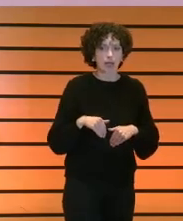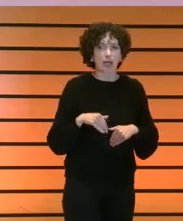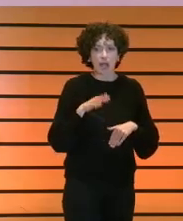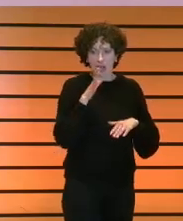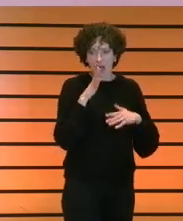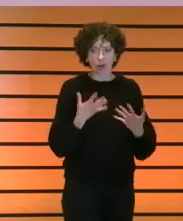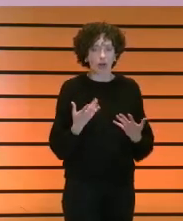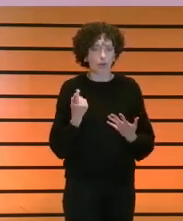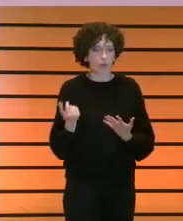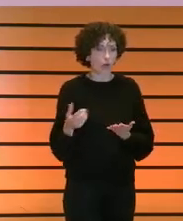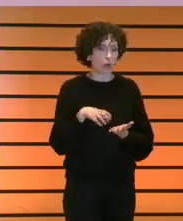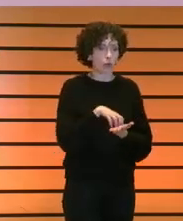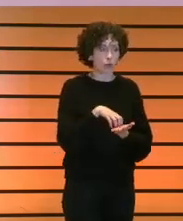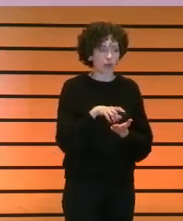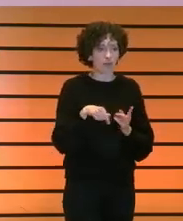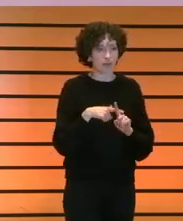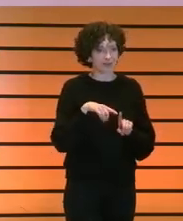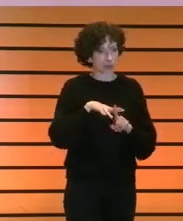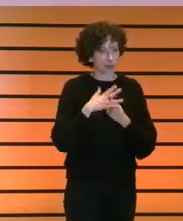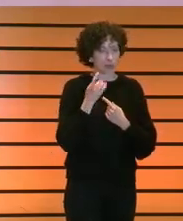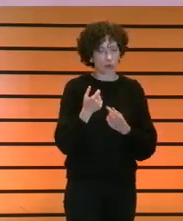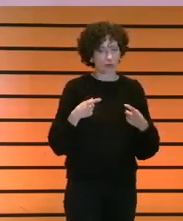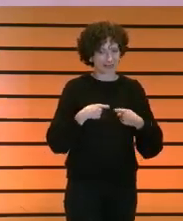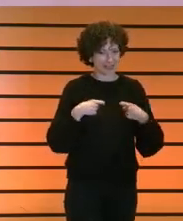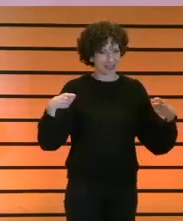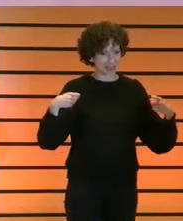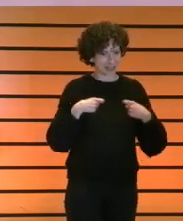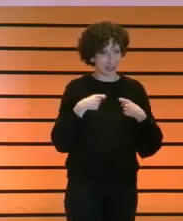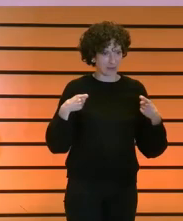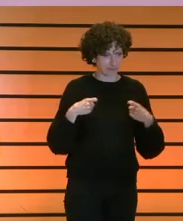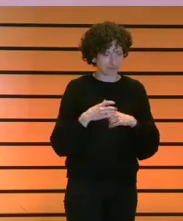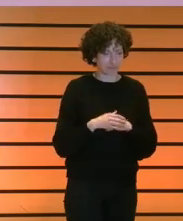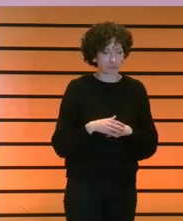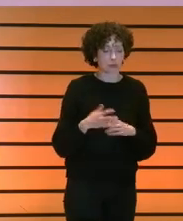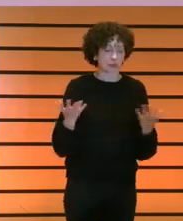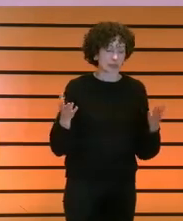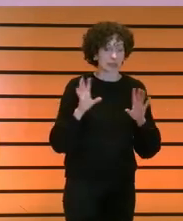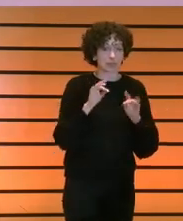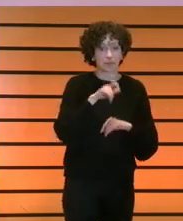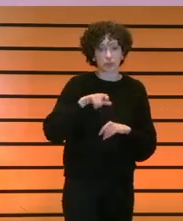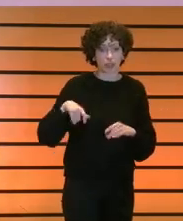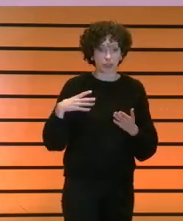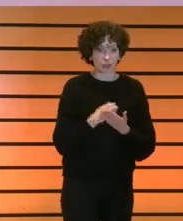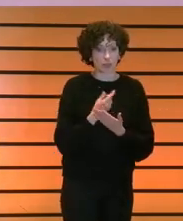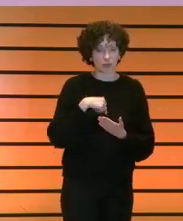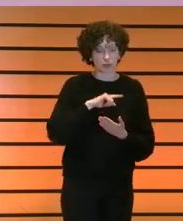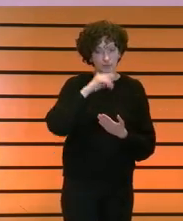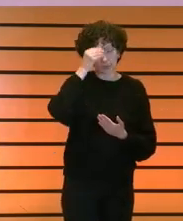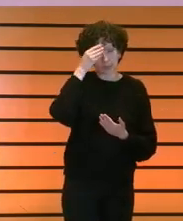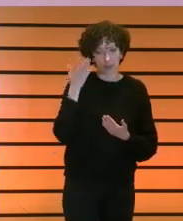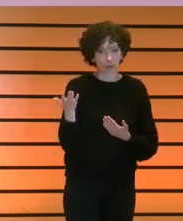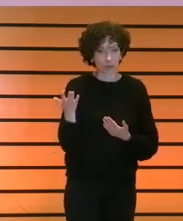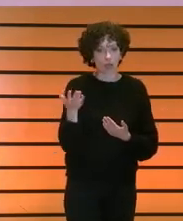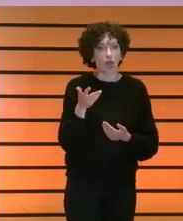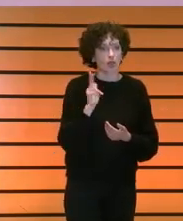poco en tela de juicio y en tensión, ¿no? Entonces yo creo que sí que todas las personas que sí que creemos que